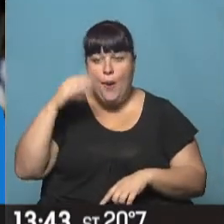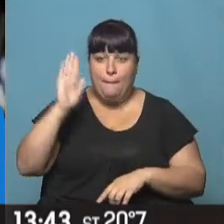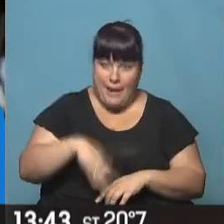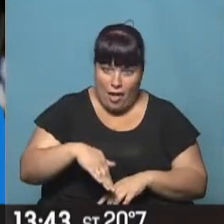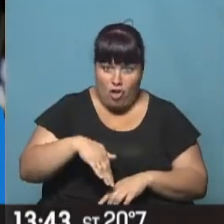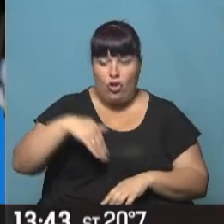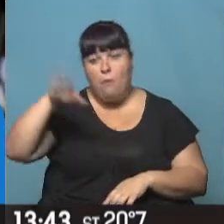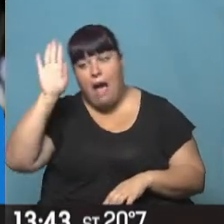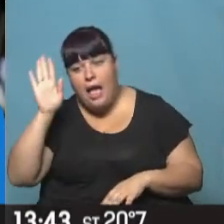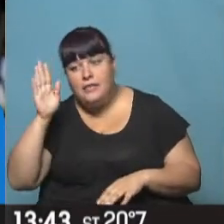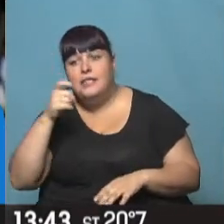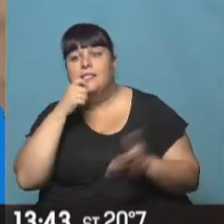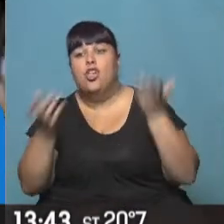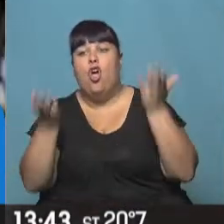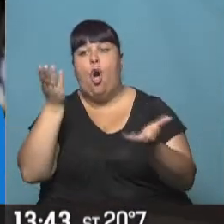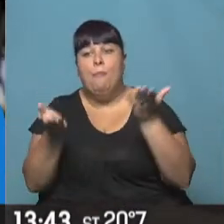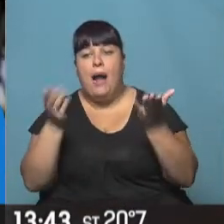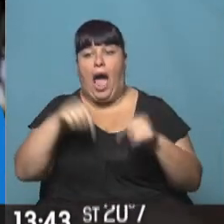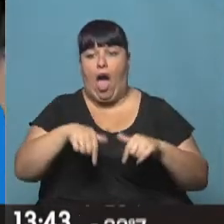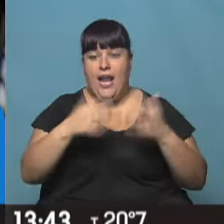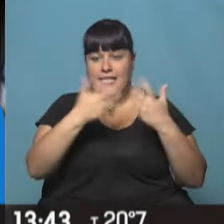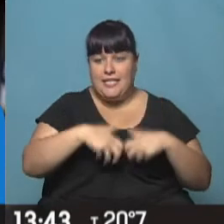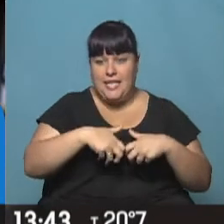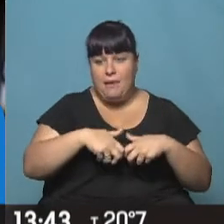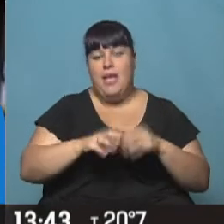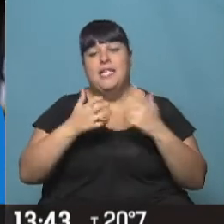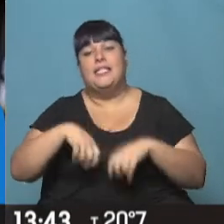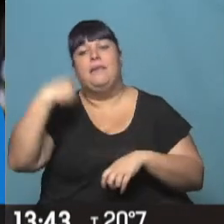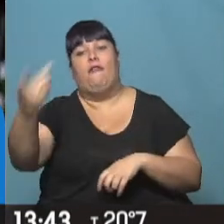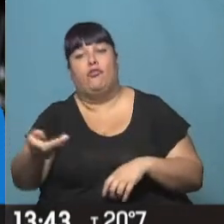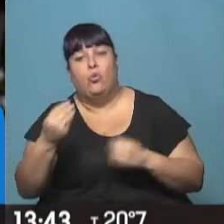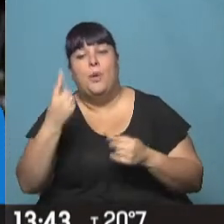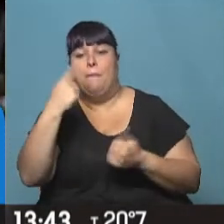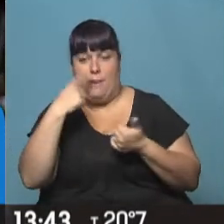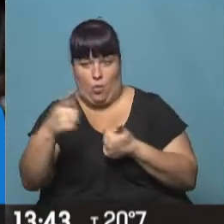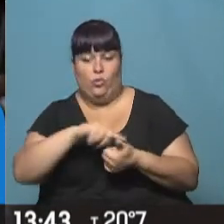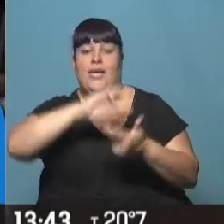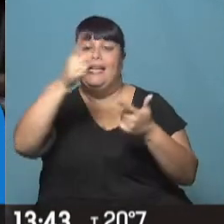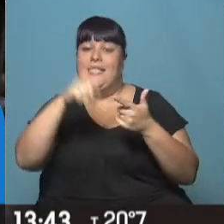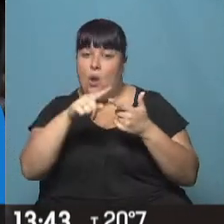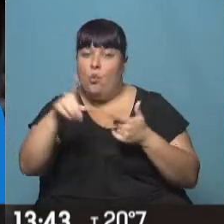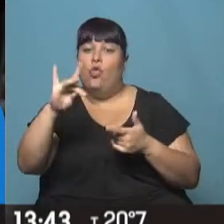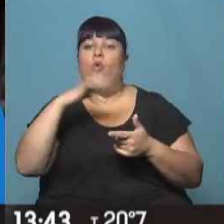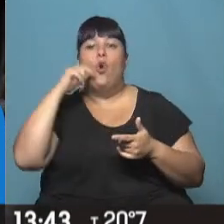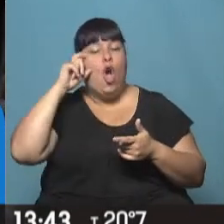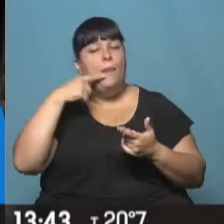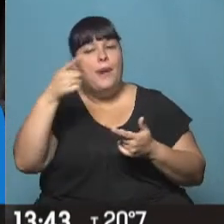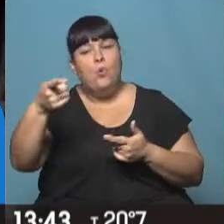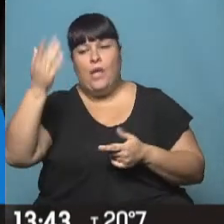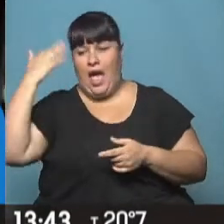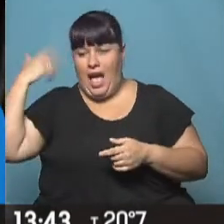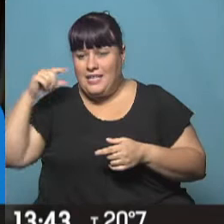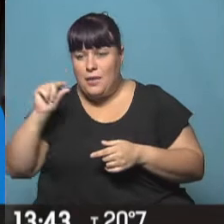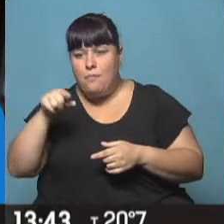menos o más si uno compara el actual sistema y el sistema que se viene? La primera pregunta. Y la segunda, ministro Duhovne, hace unos